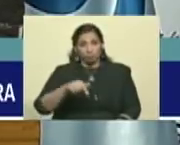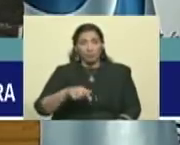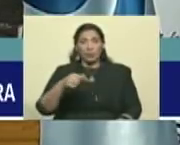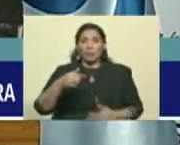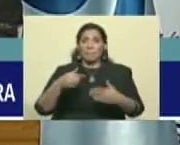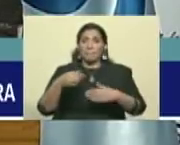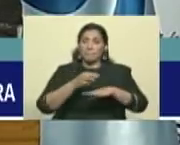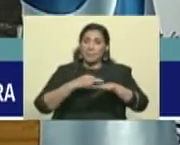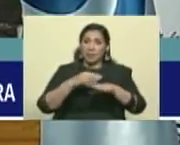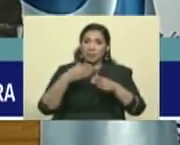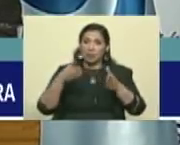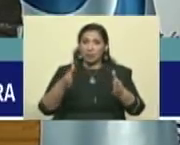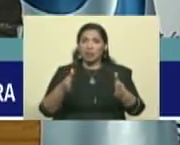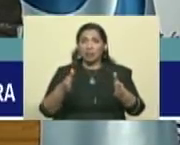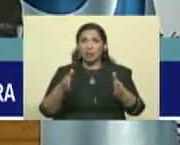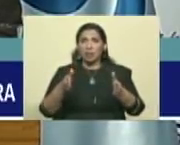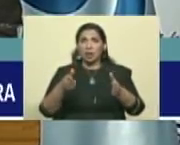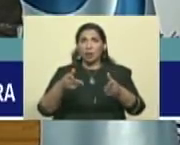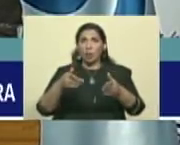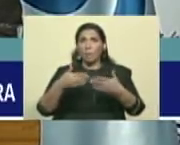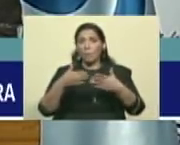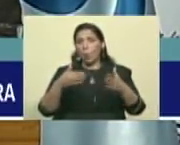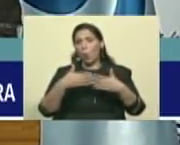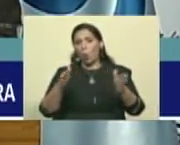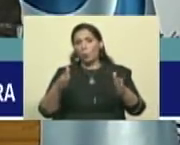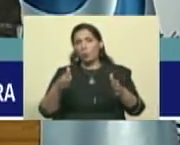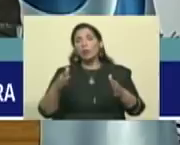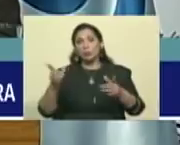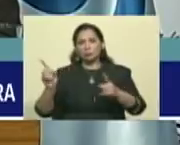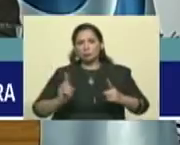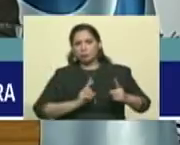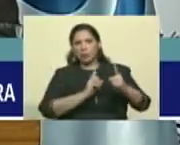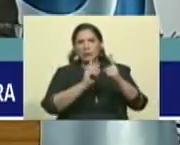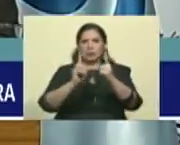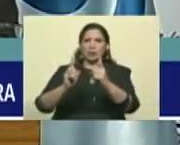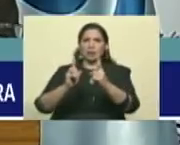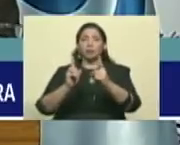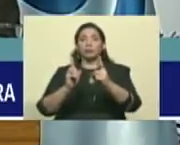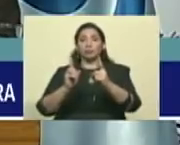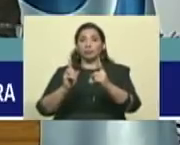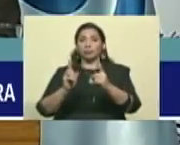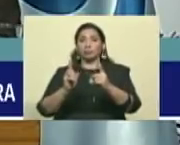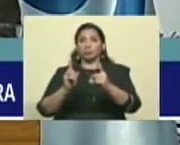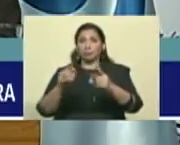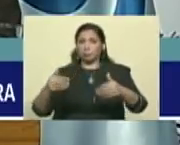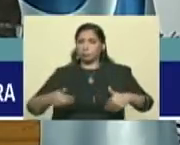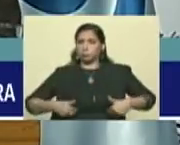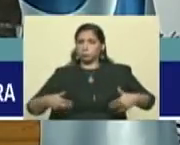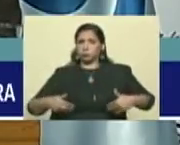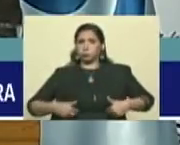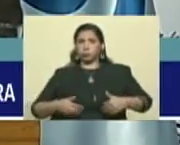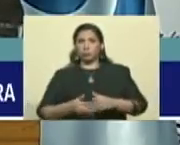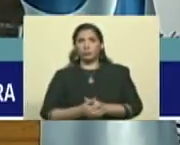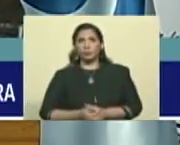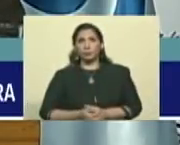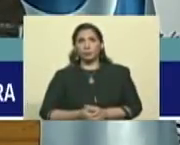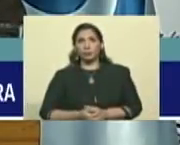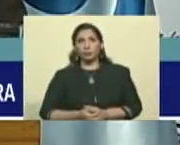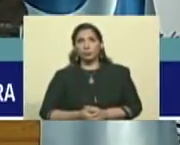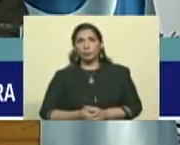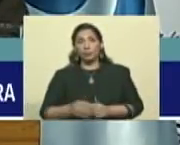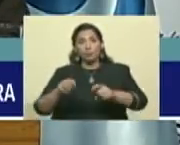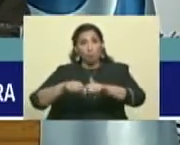repito, este tipo de delito será perseguido de manera implacable. Sea el que sea el pedófilo o el violador,